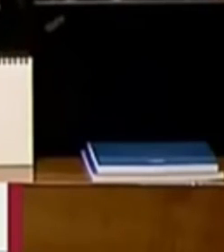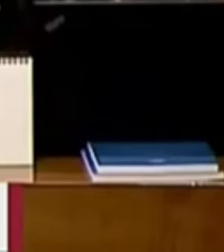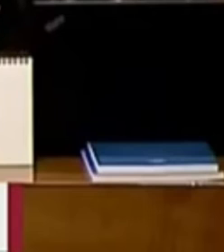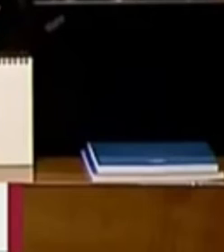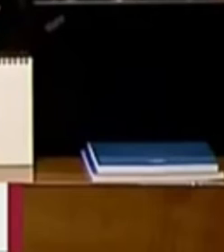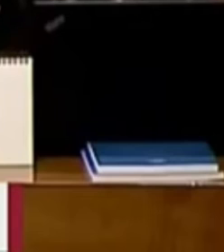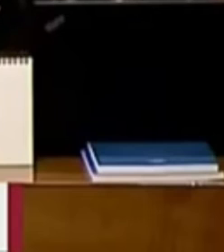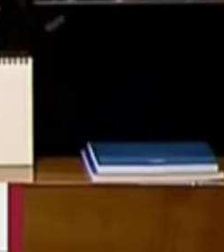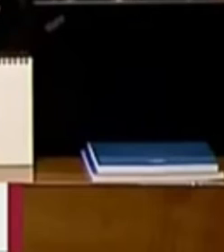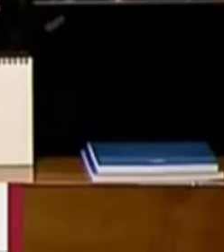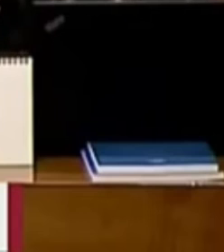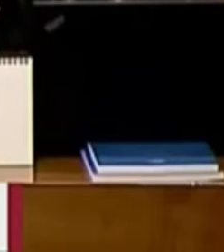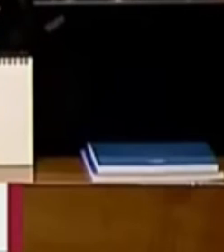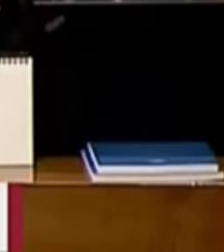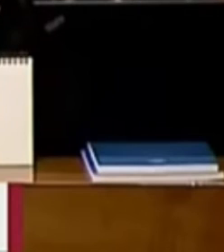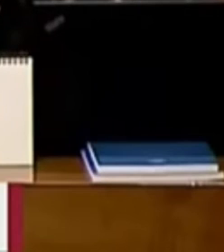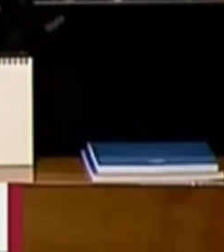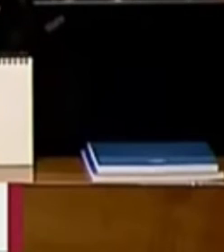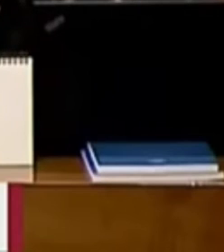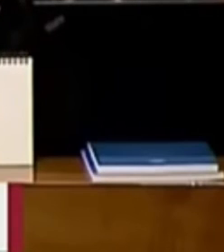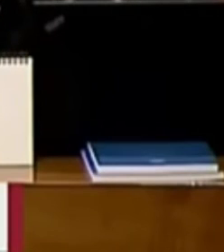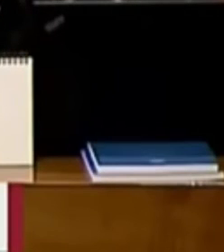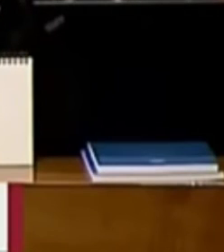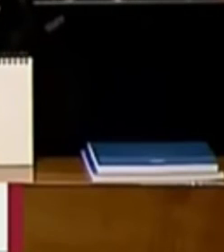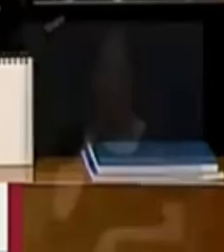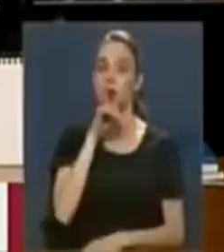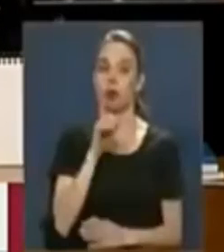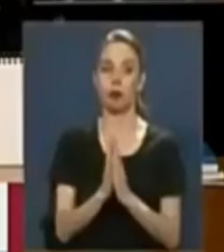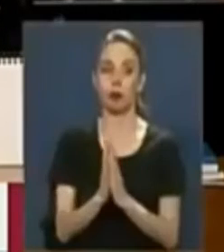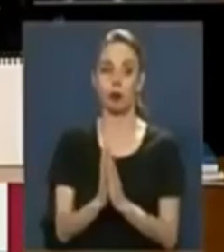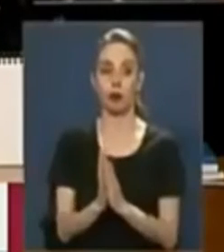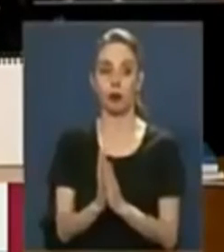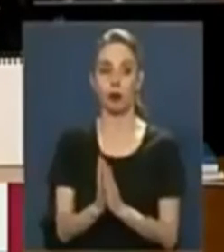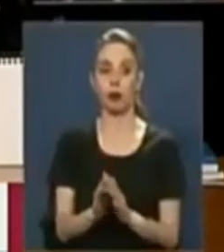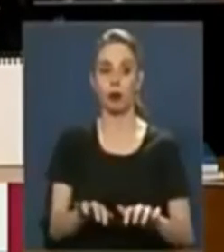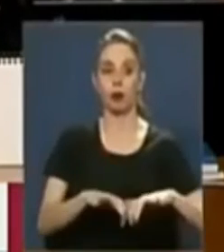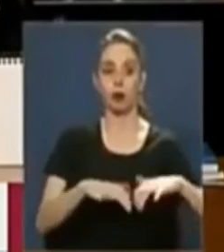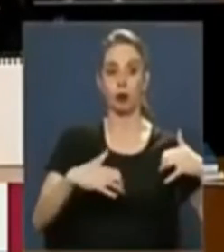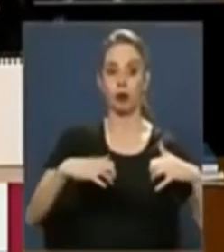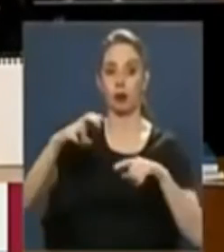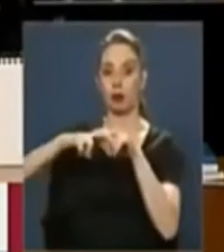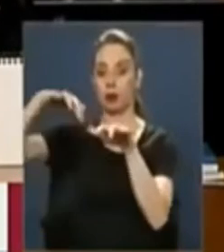Vamos a iniciar el proceso de votaciones y las tribunas se quedan calladas. Por favor, ambas tribunas.